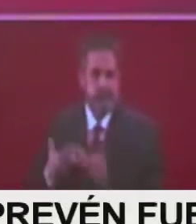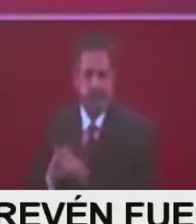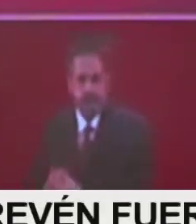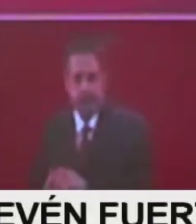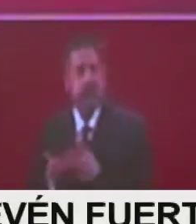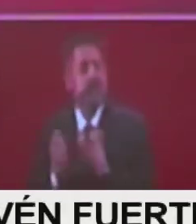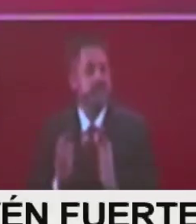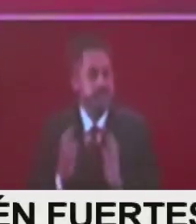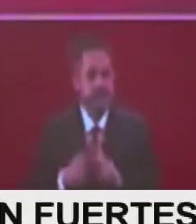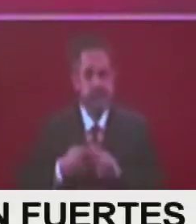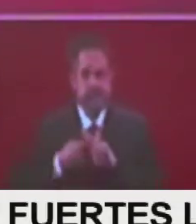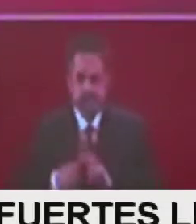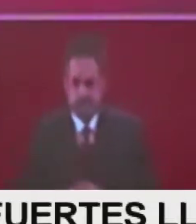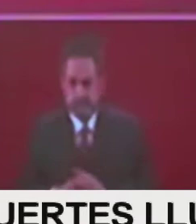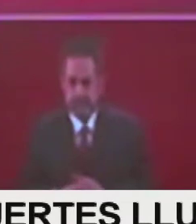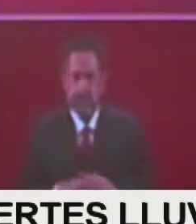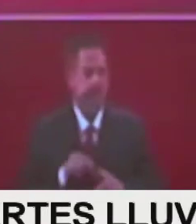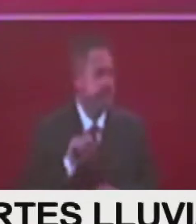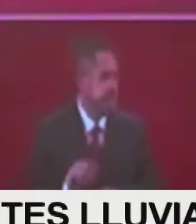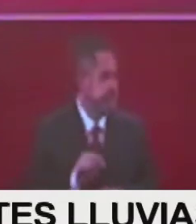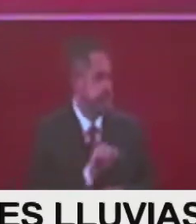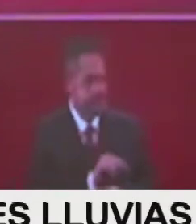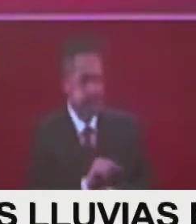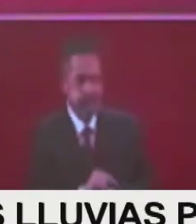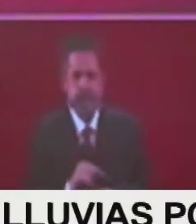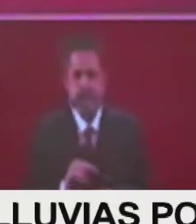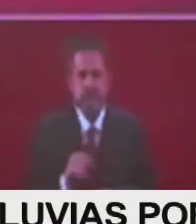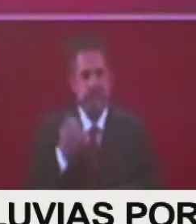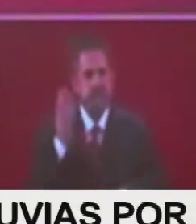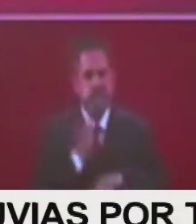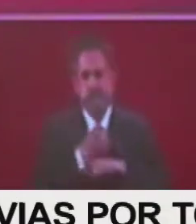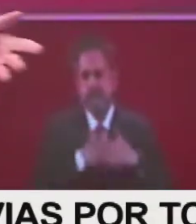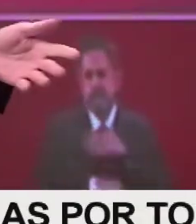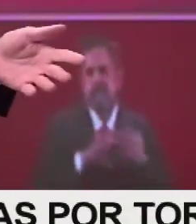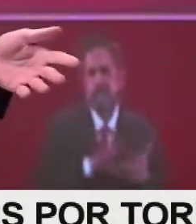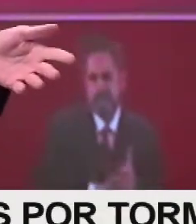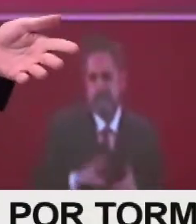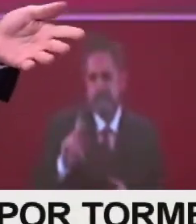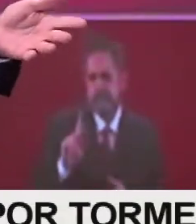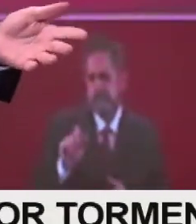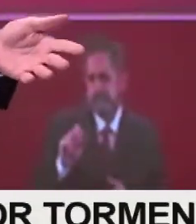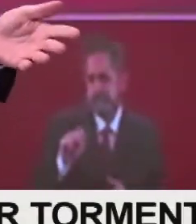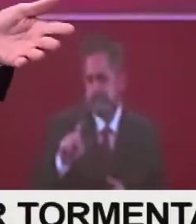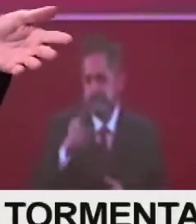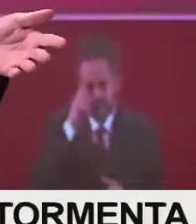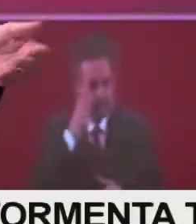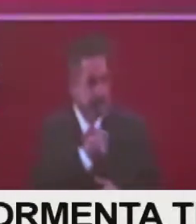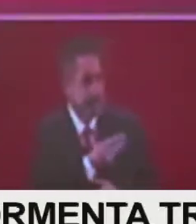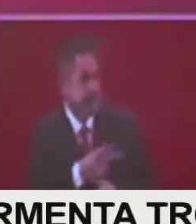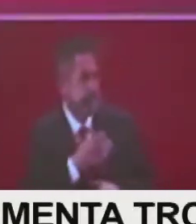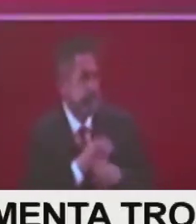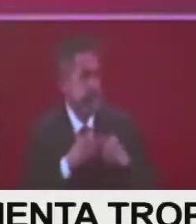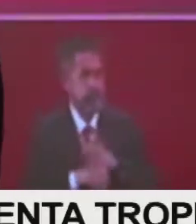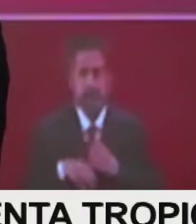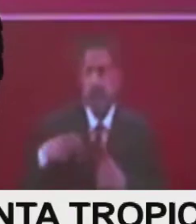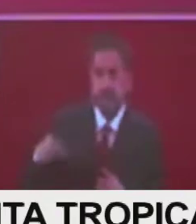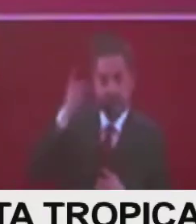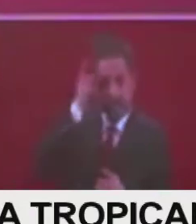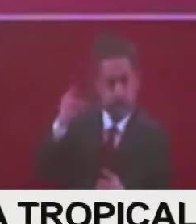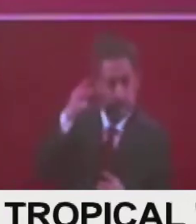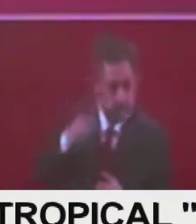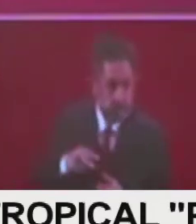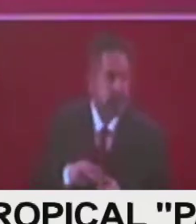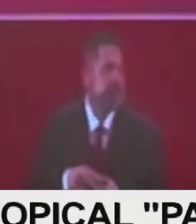costumbre, estaba en un lugar de lujo, gastando el dinero que presumimos proviene de las